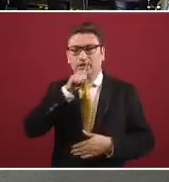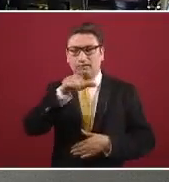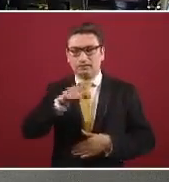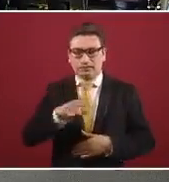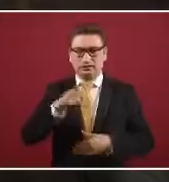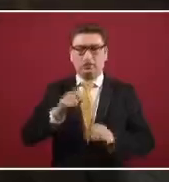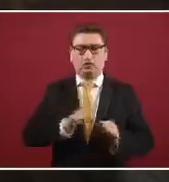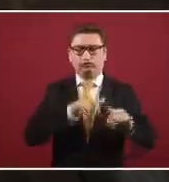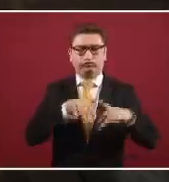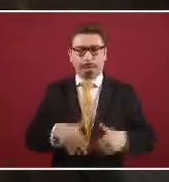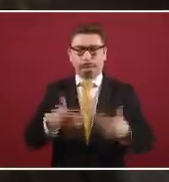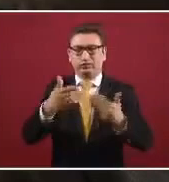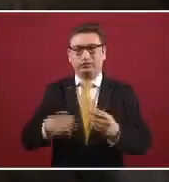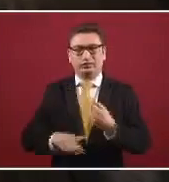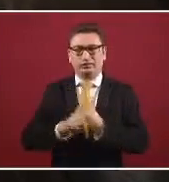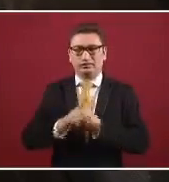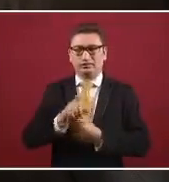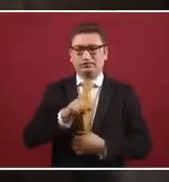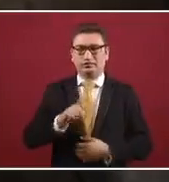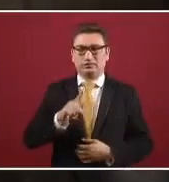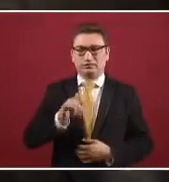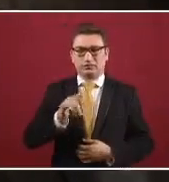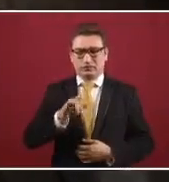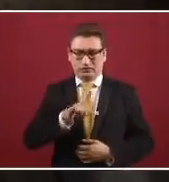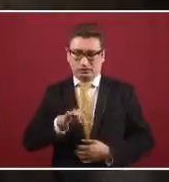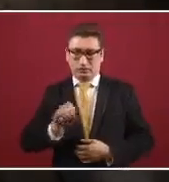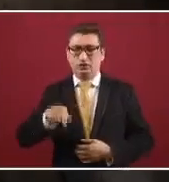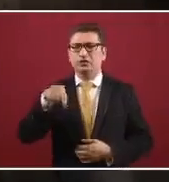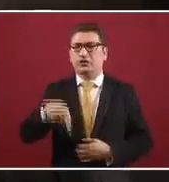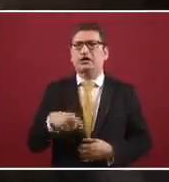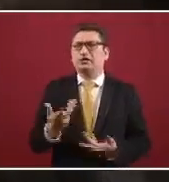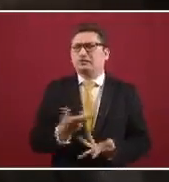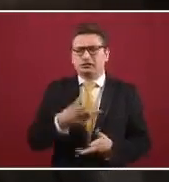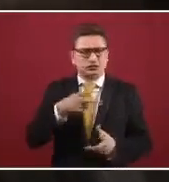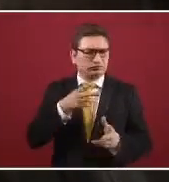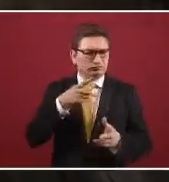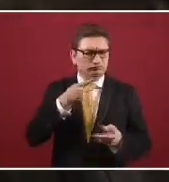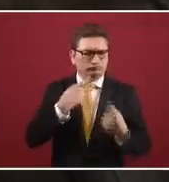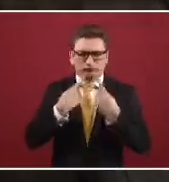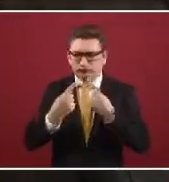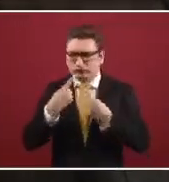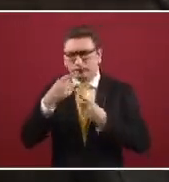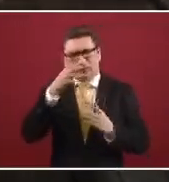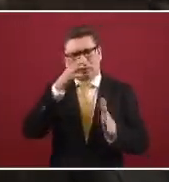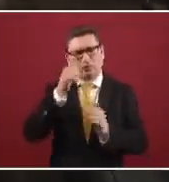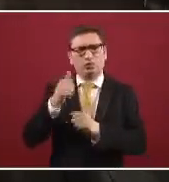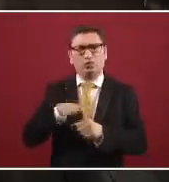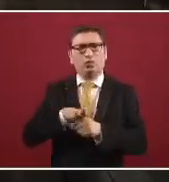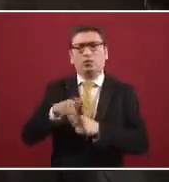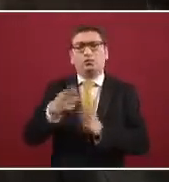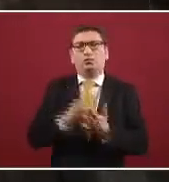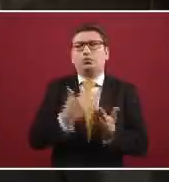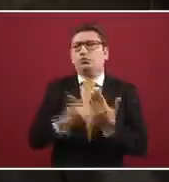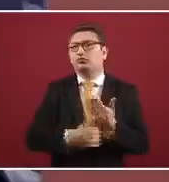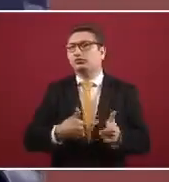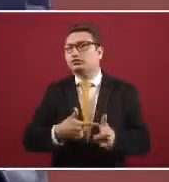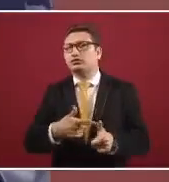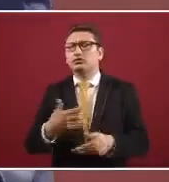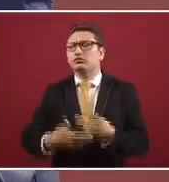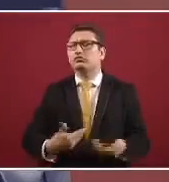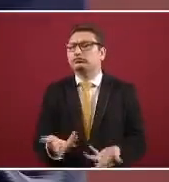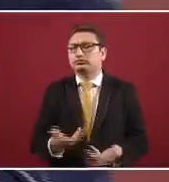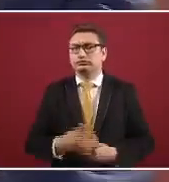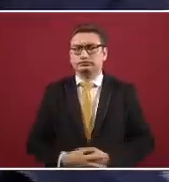gustaría saber cuál fue el acuerdo, qué es lo que le solicitaron, en qué quedaron, si va a seguir este proyecto o qué va a pasar. Gracias.